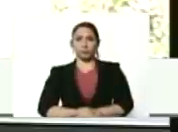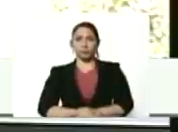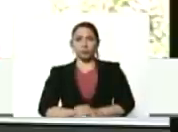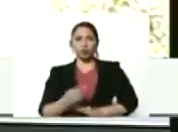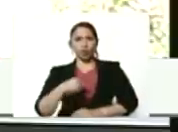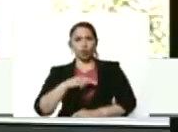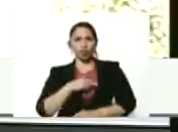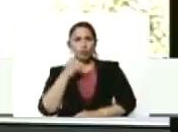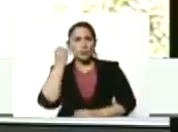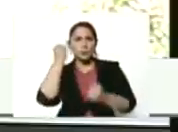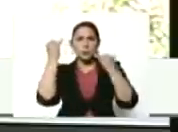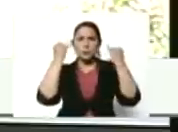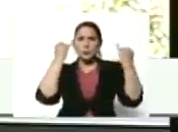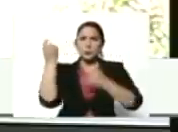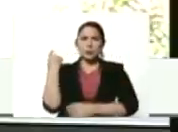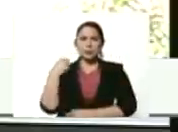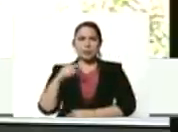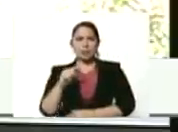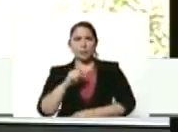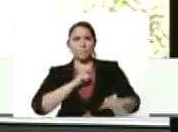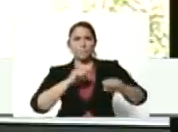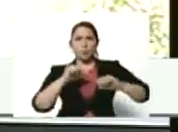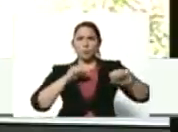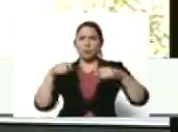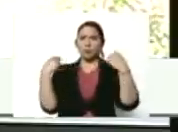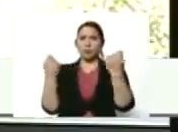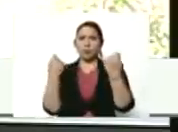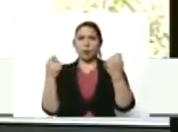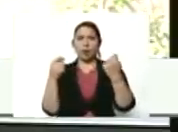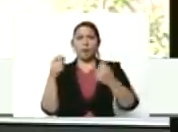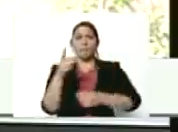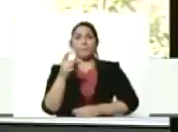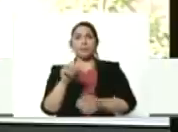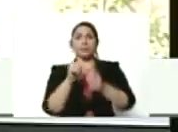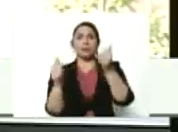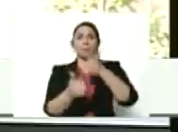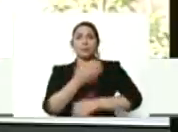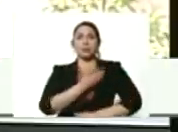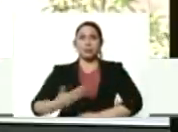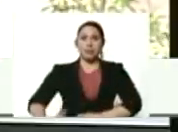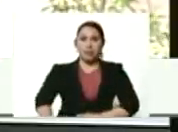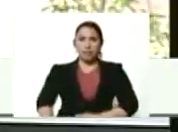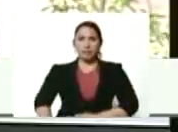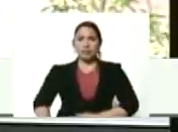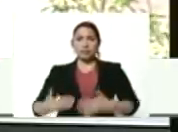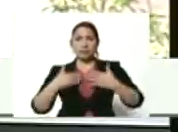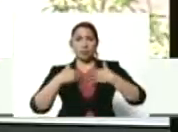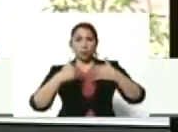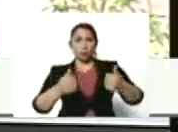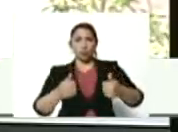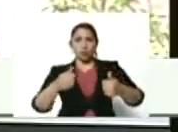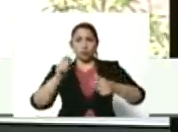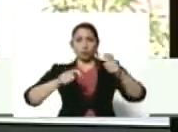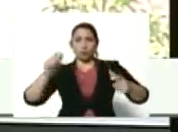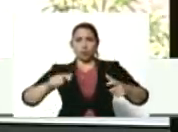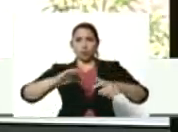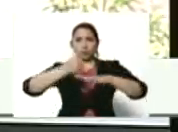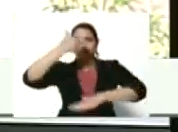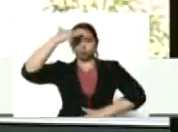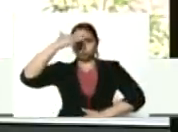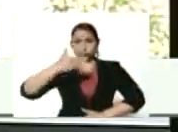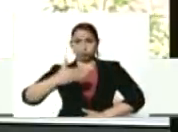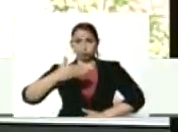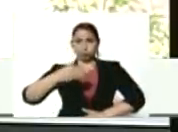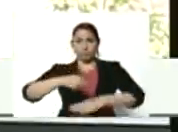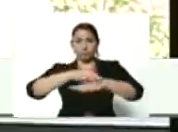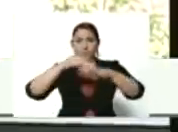tenemos del Movimiento Popular. Está la vicepresidenta de Seguridad Ciudadana, la ministra almirante en jefa, ministra